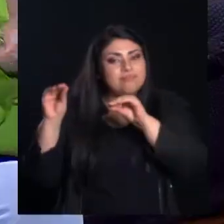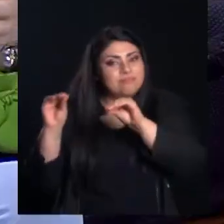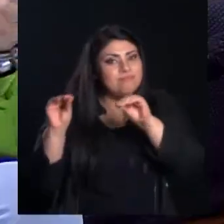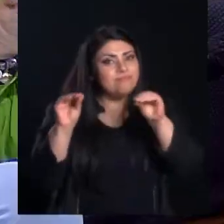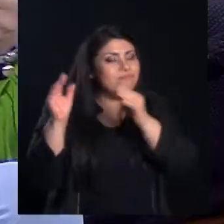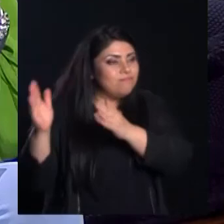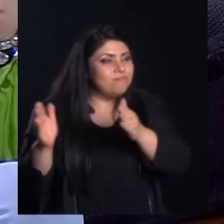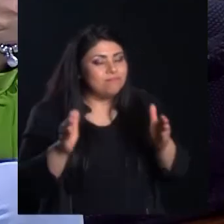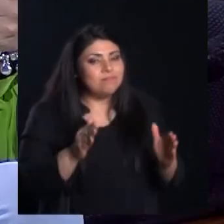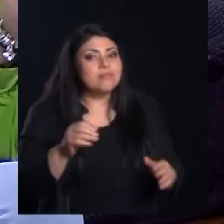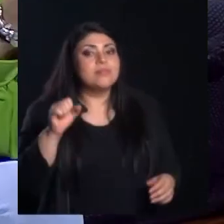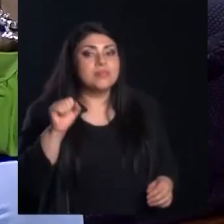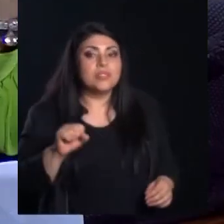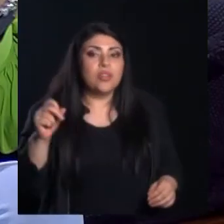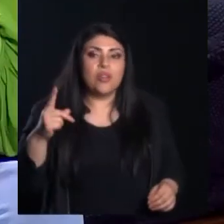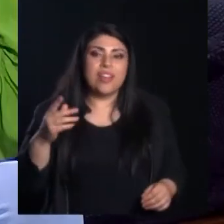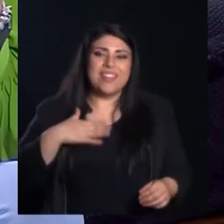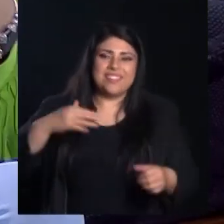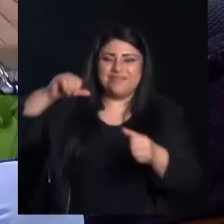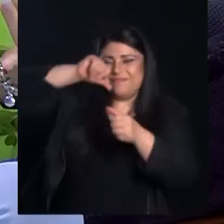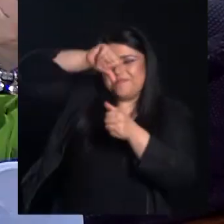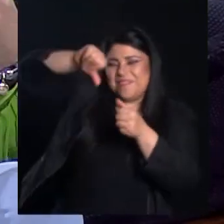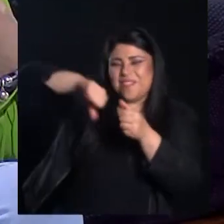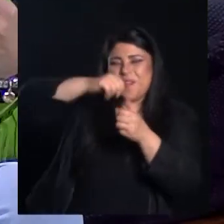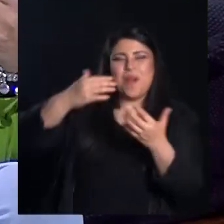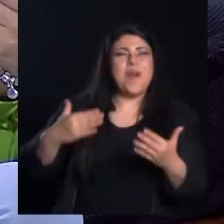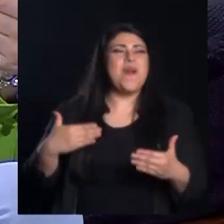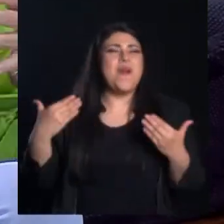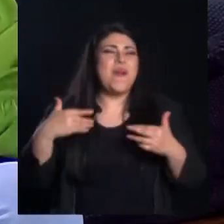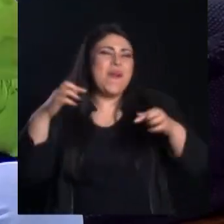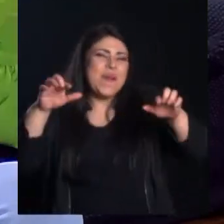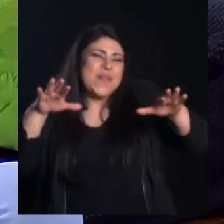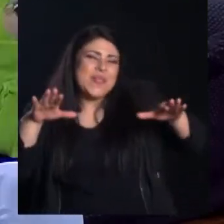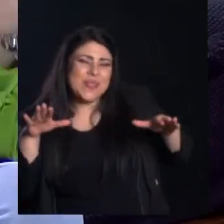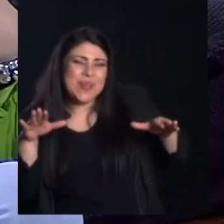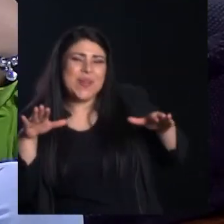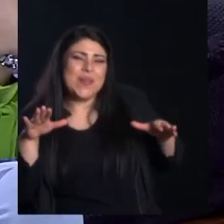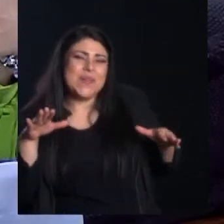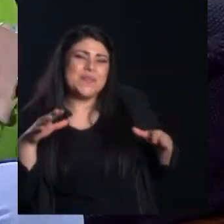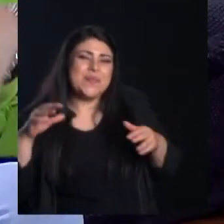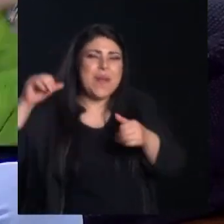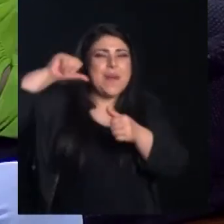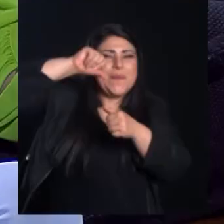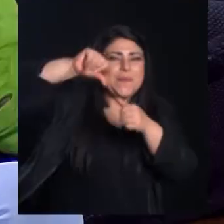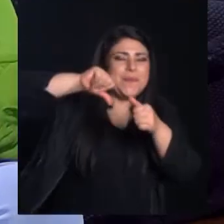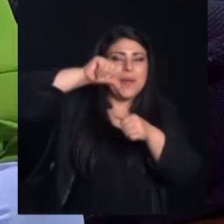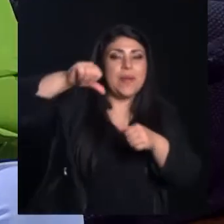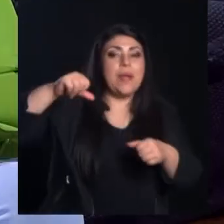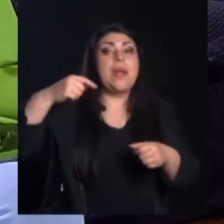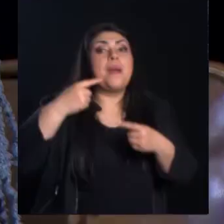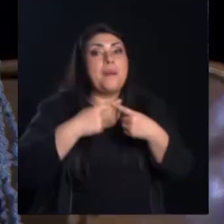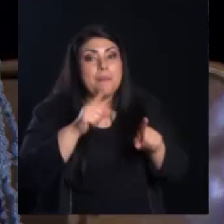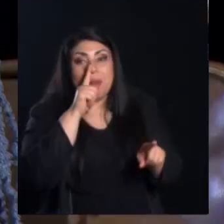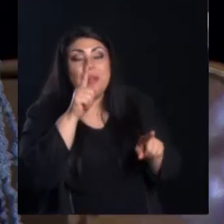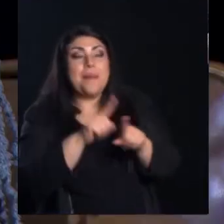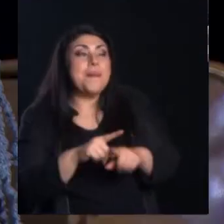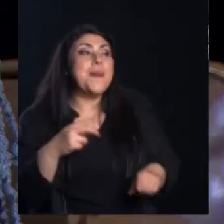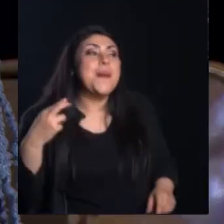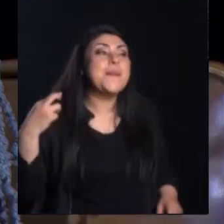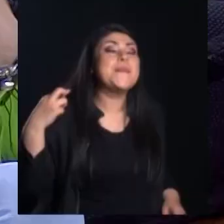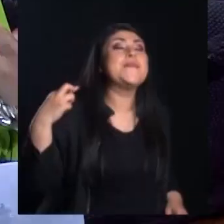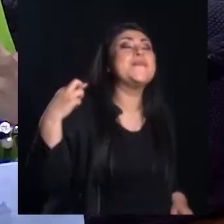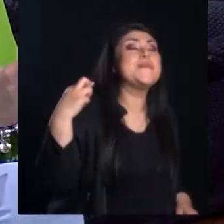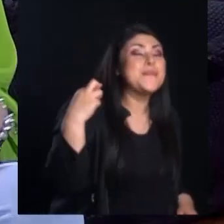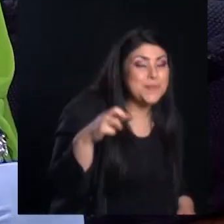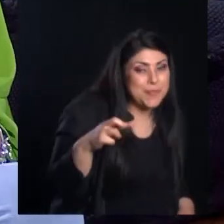bueno ok me va a llenar de gozo me va a dar paz el espíritu santo me une pero para hacer varias cosas y eso es lo que vamos a hablar